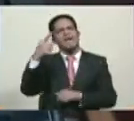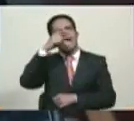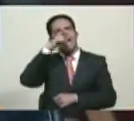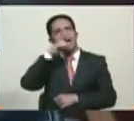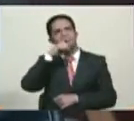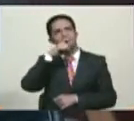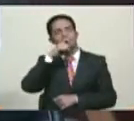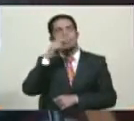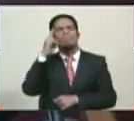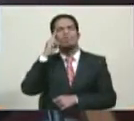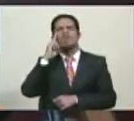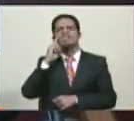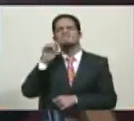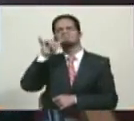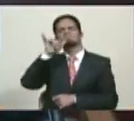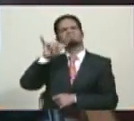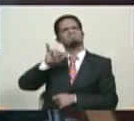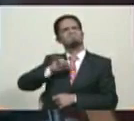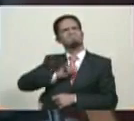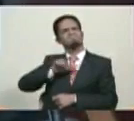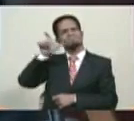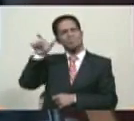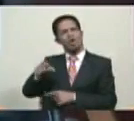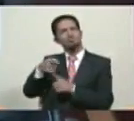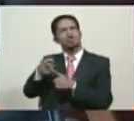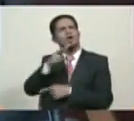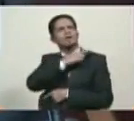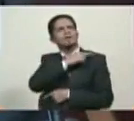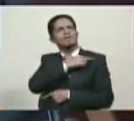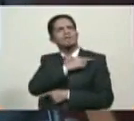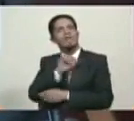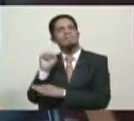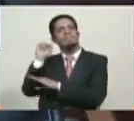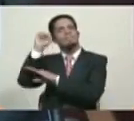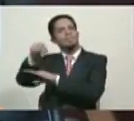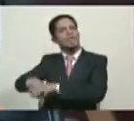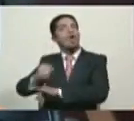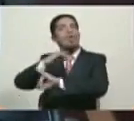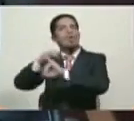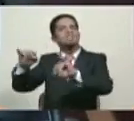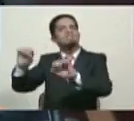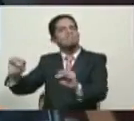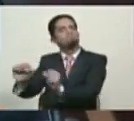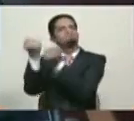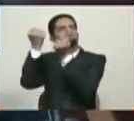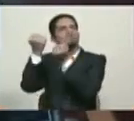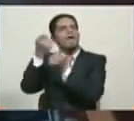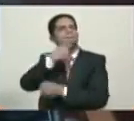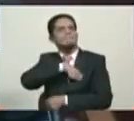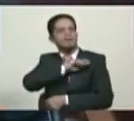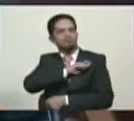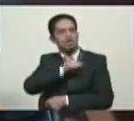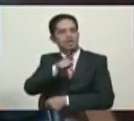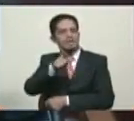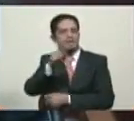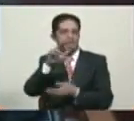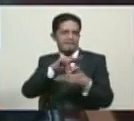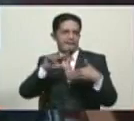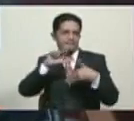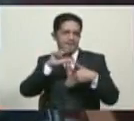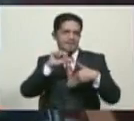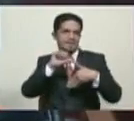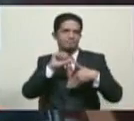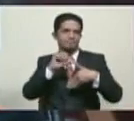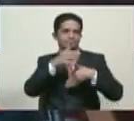Bolívar recibe la noticia del general Salón de haber vencido la última resistencia española en América del Sur, cuando